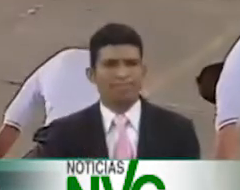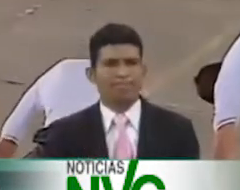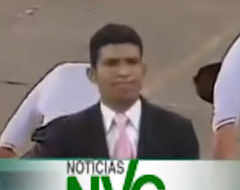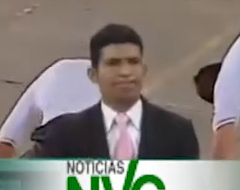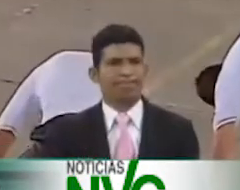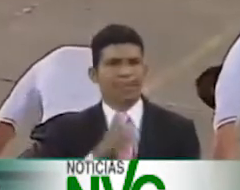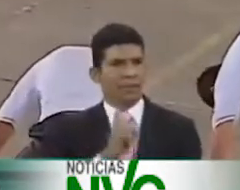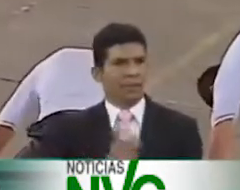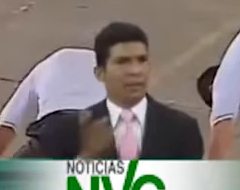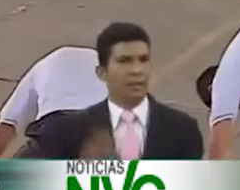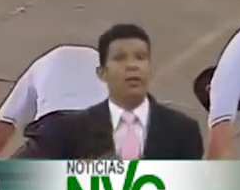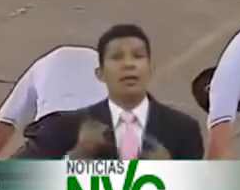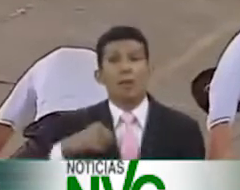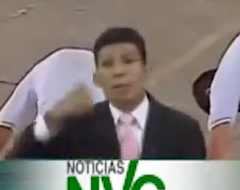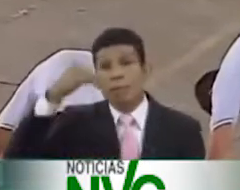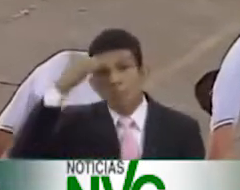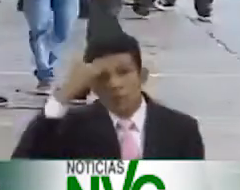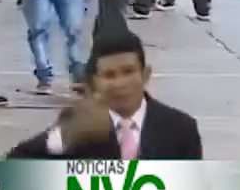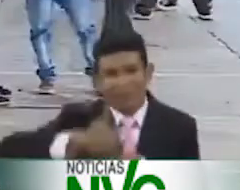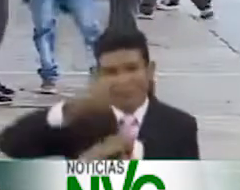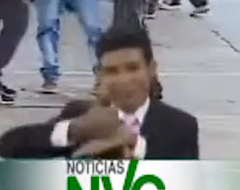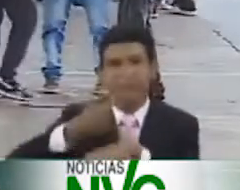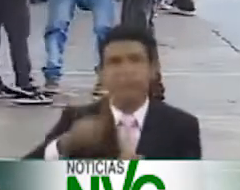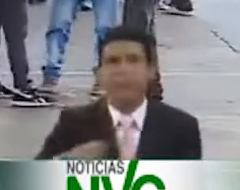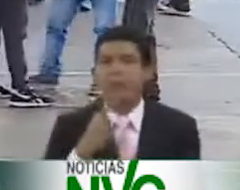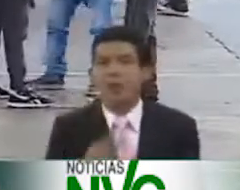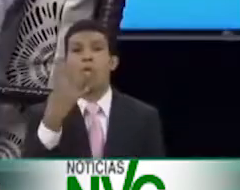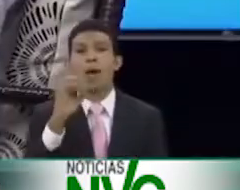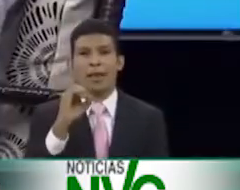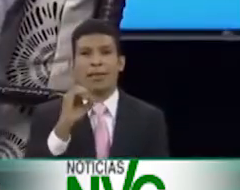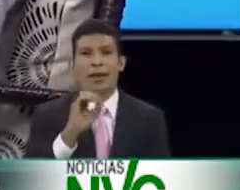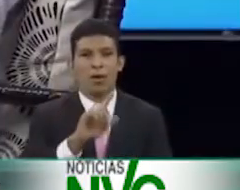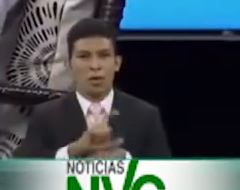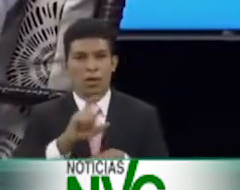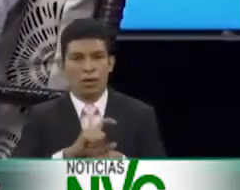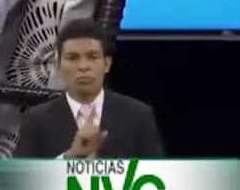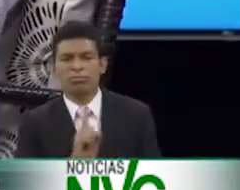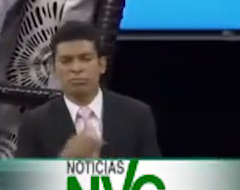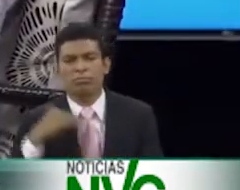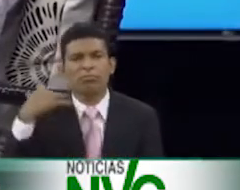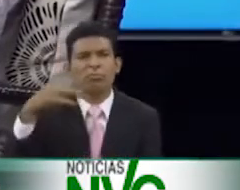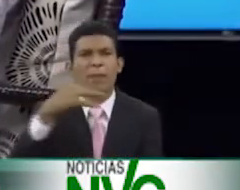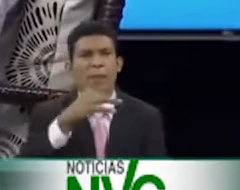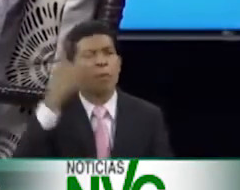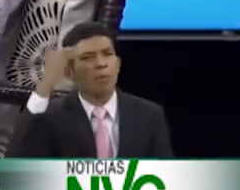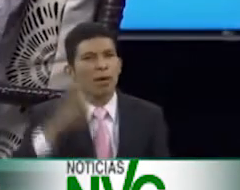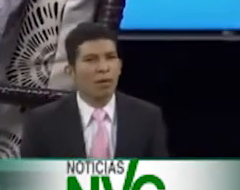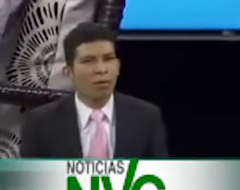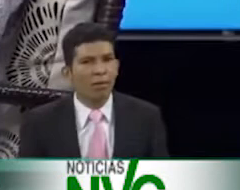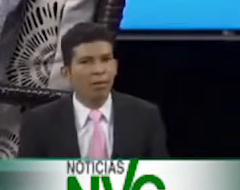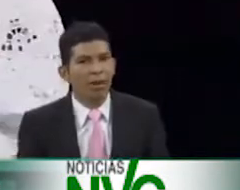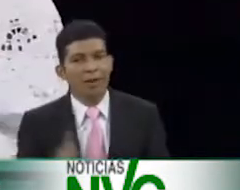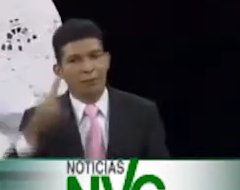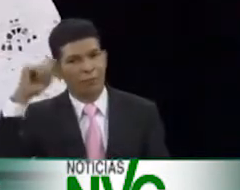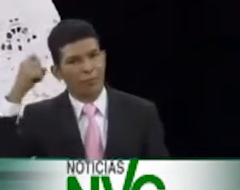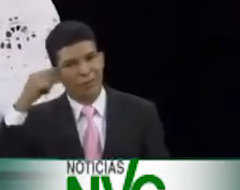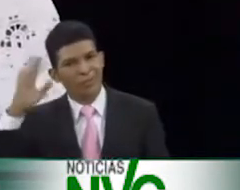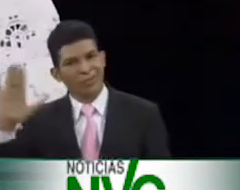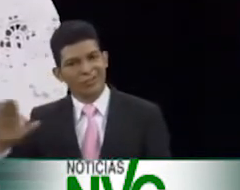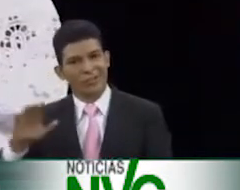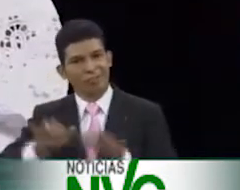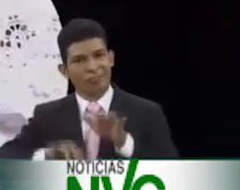entrega simbólica que hicimos de 2 millones de pesos a 40 instituciones educativas. Esto porque usted y la gobernación y la Secretaría de